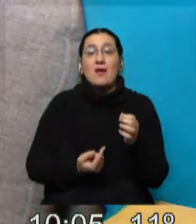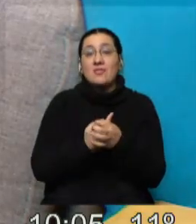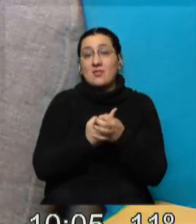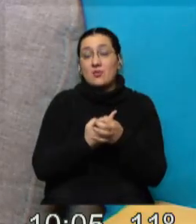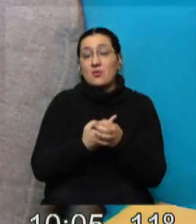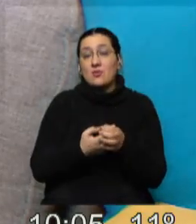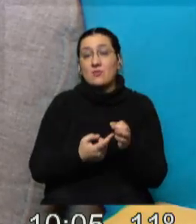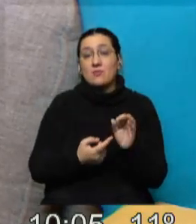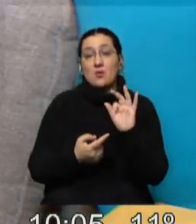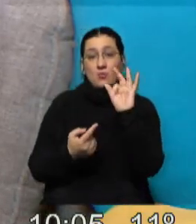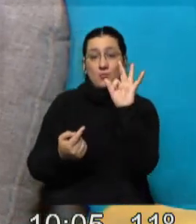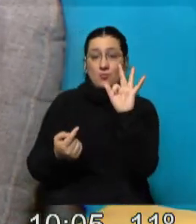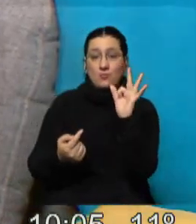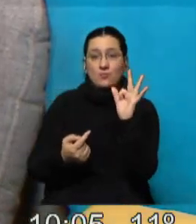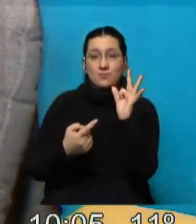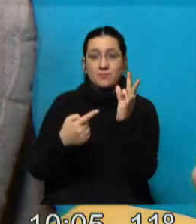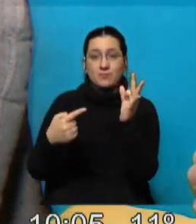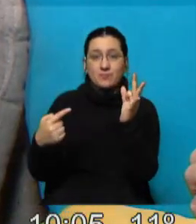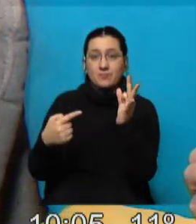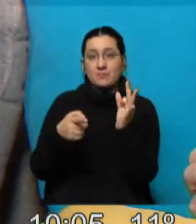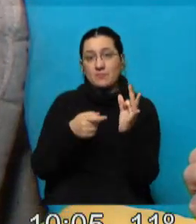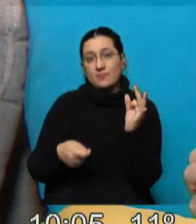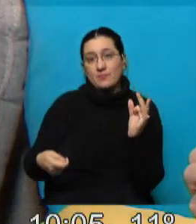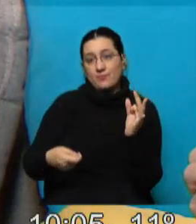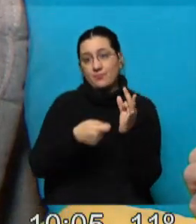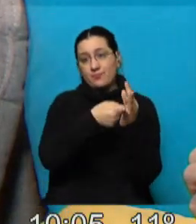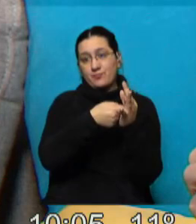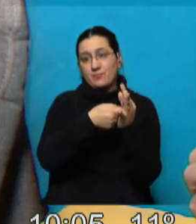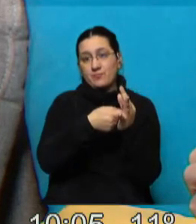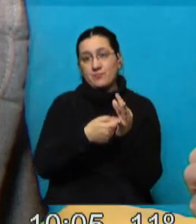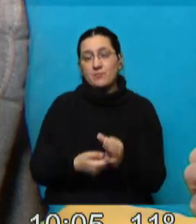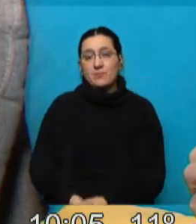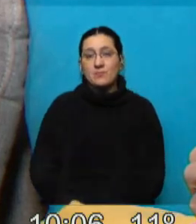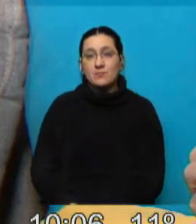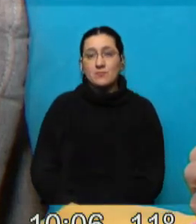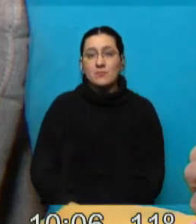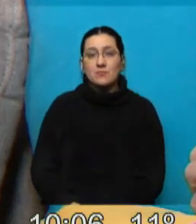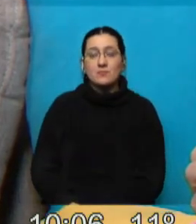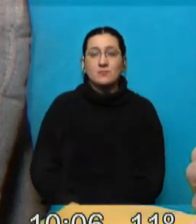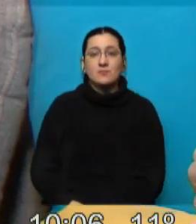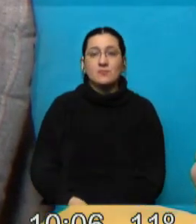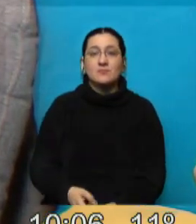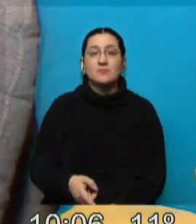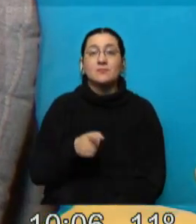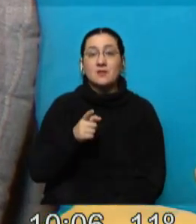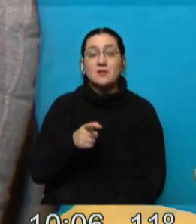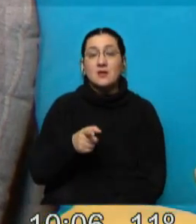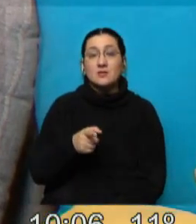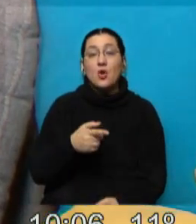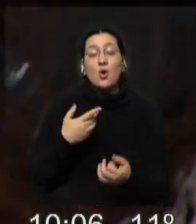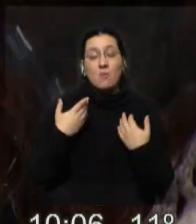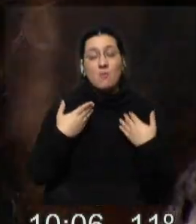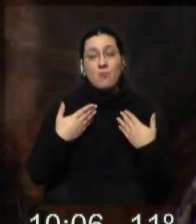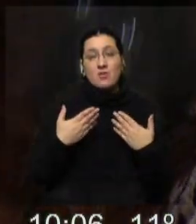ano, ¿tá? Entonces, el ano así se mete para adentro las distintas cuentas y esto puede